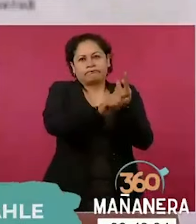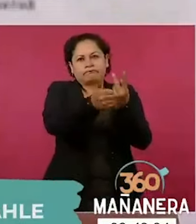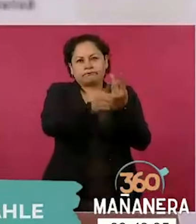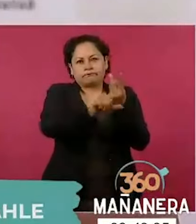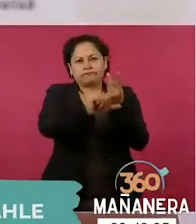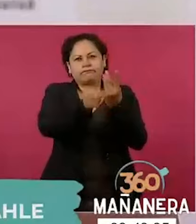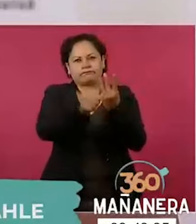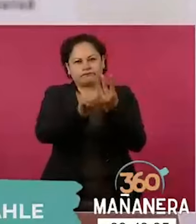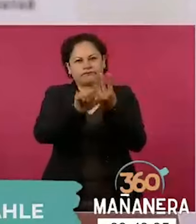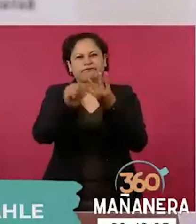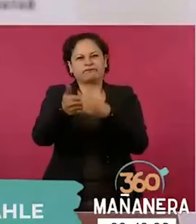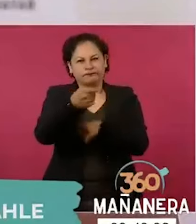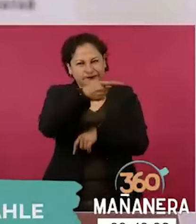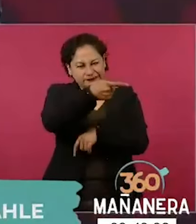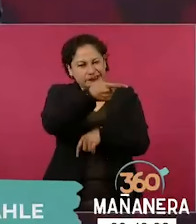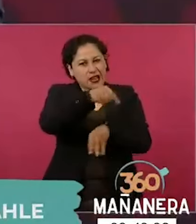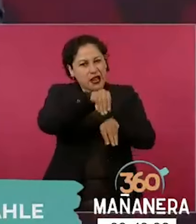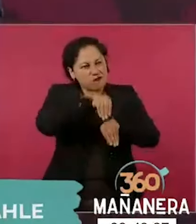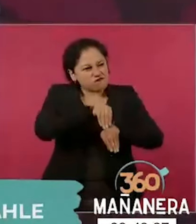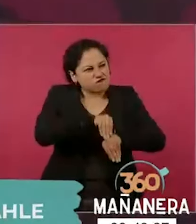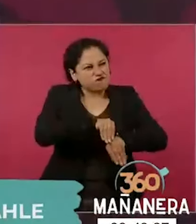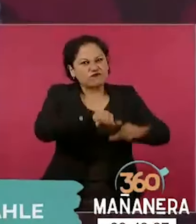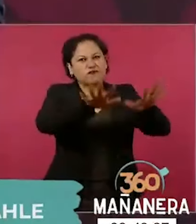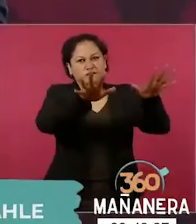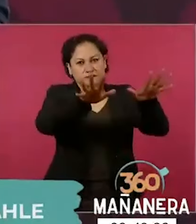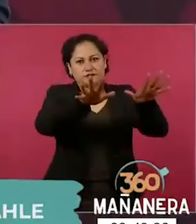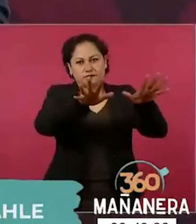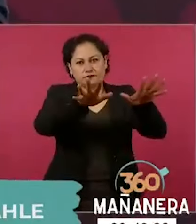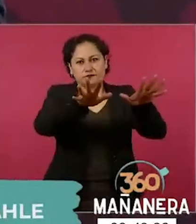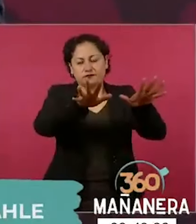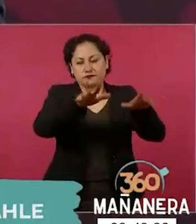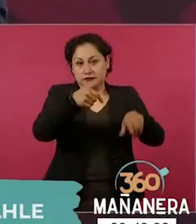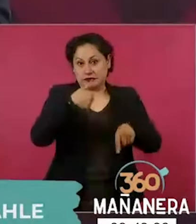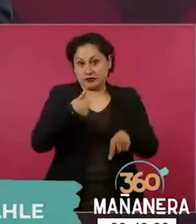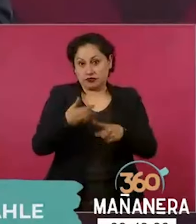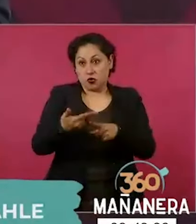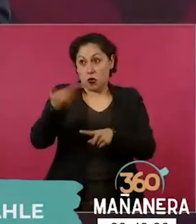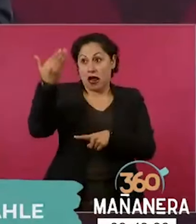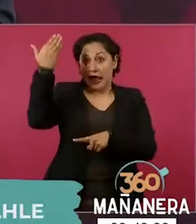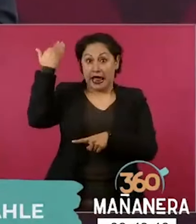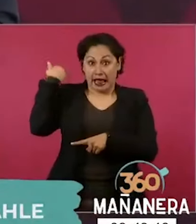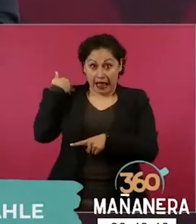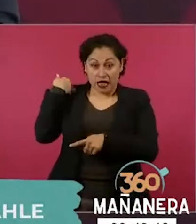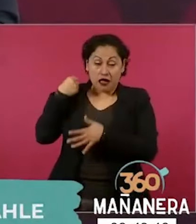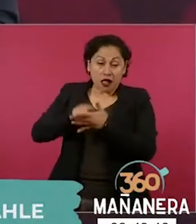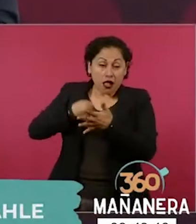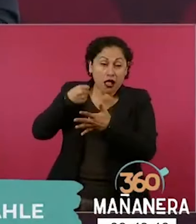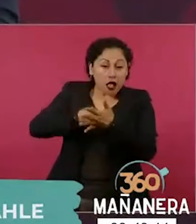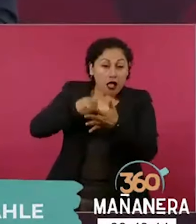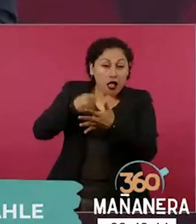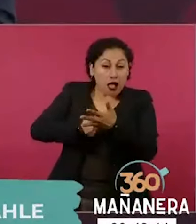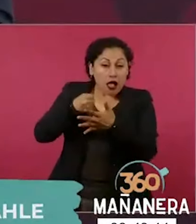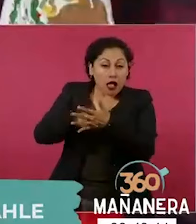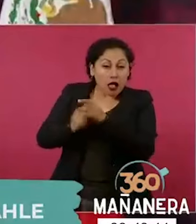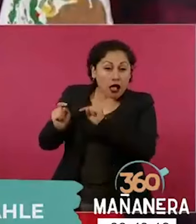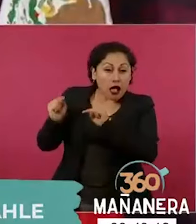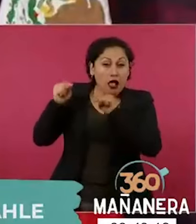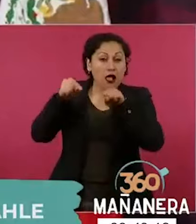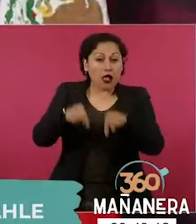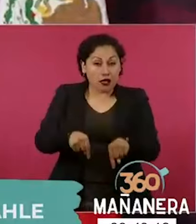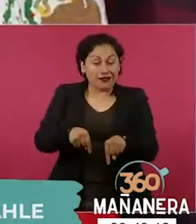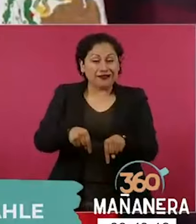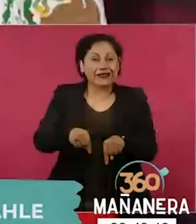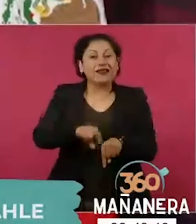lo que este enfrenté yo o sigo enfrentando del narcopresidente